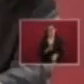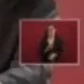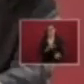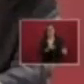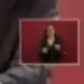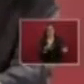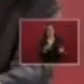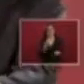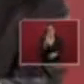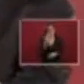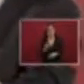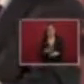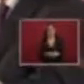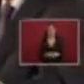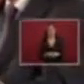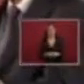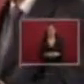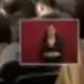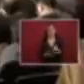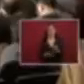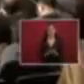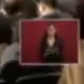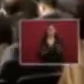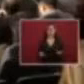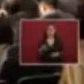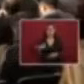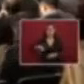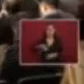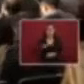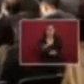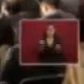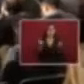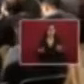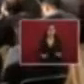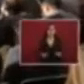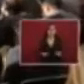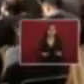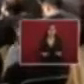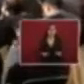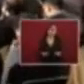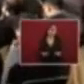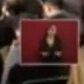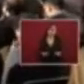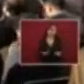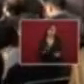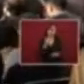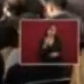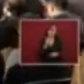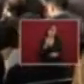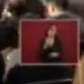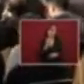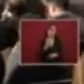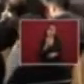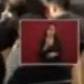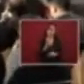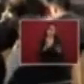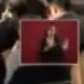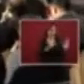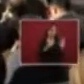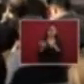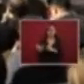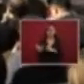son temas donde los números no le favorecen. Y los márgenes son más estrechos. Vamos a estar viendo